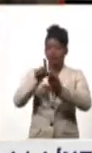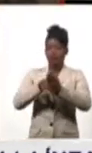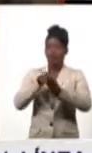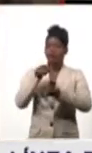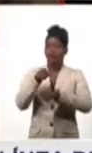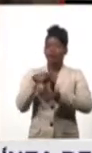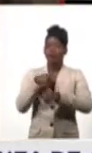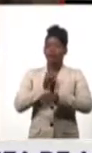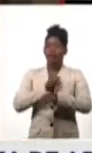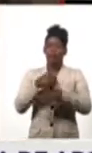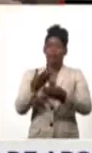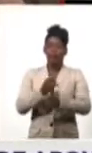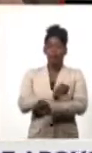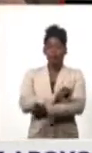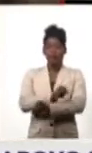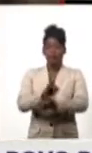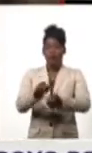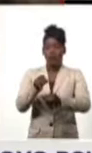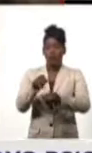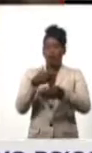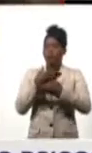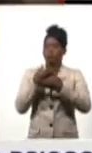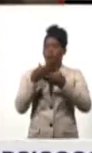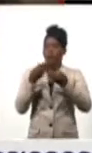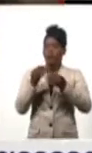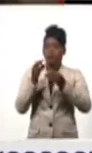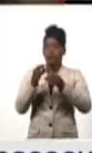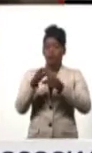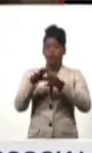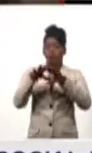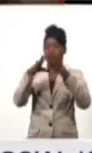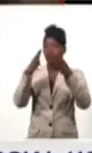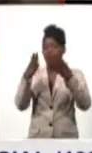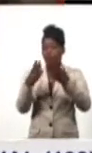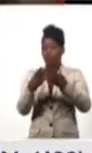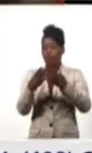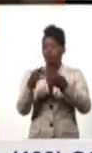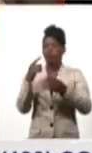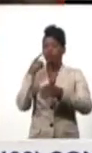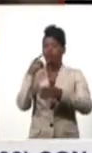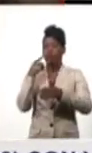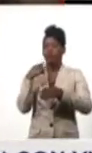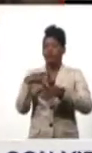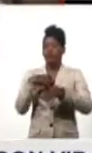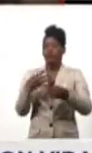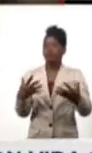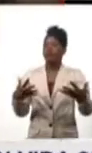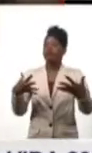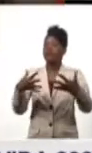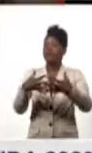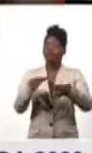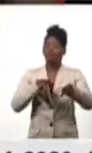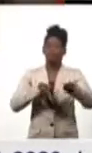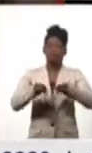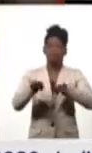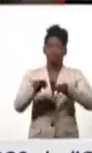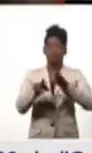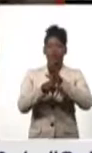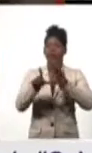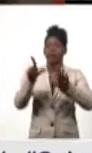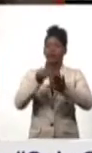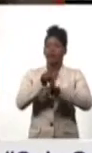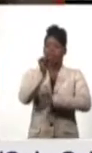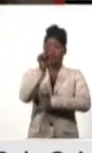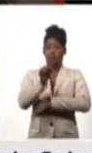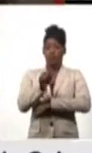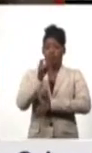las causas de pérdida de biodiversidad son muy diversas y casi todas están relacionadas con una acción inadecuada del hombre.